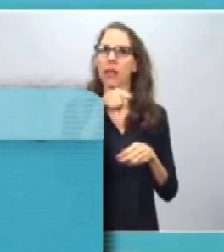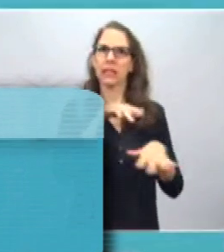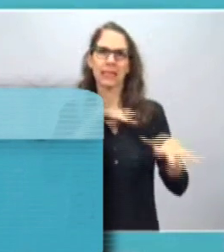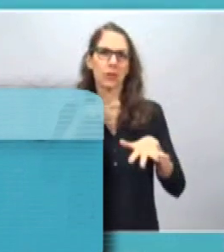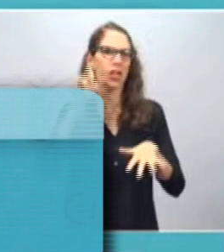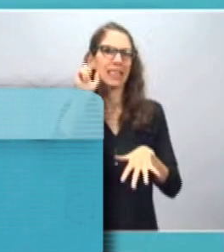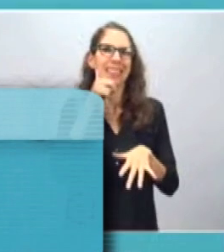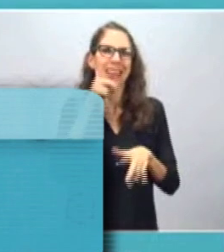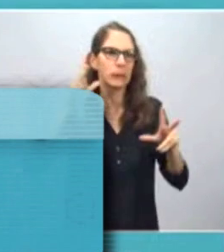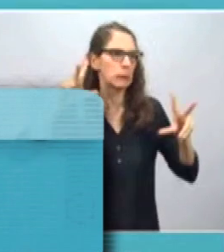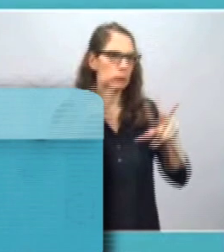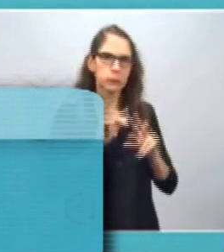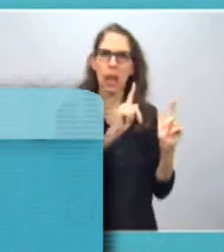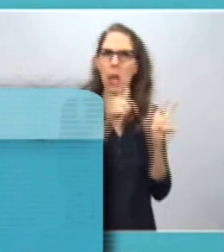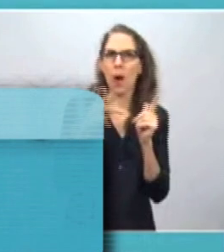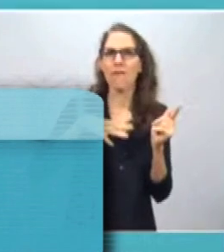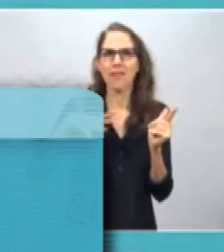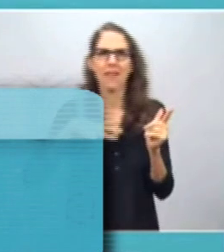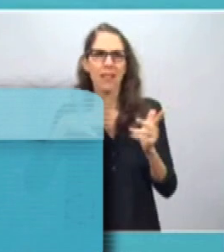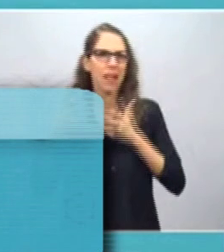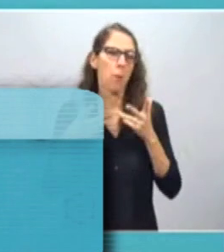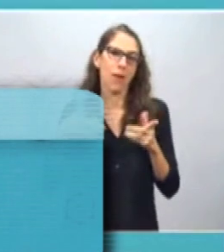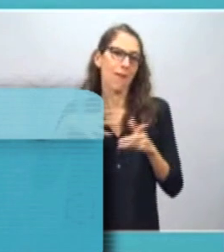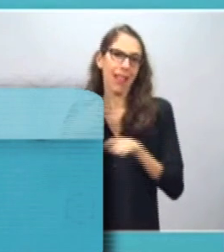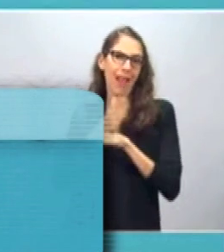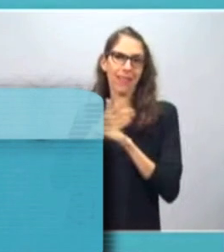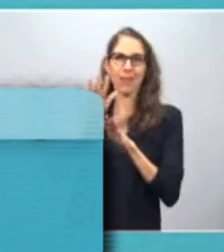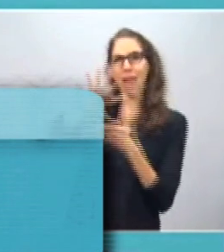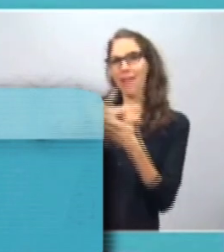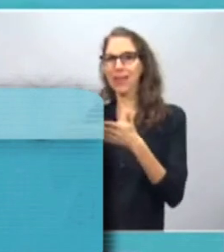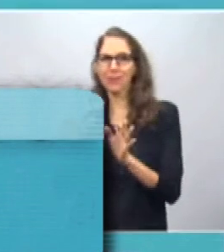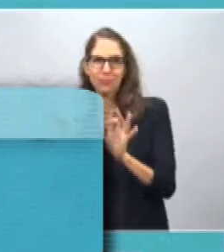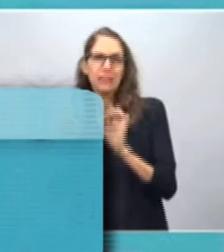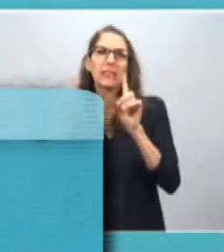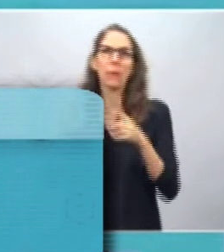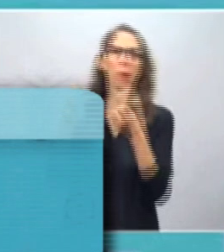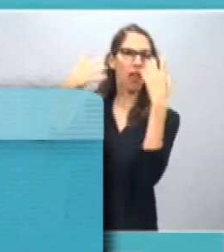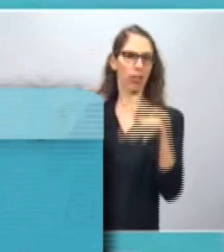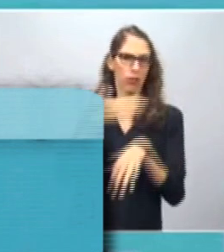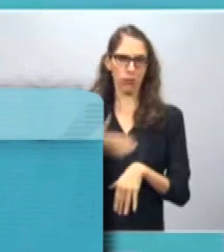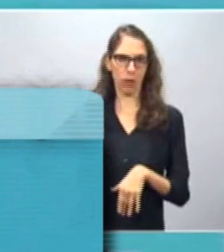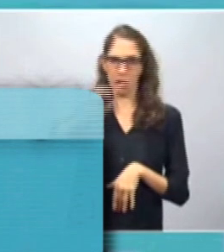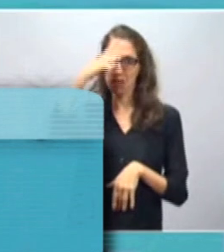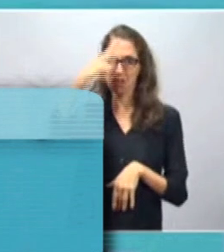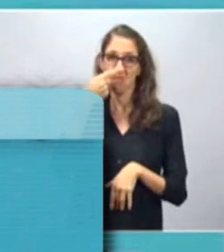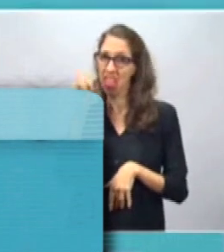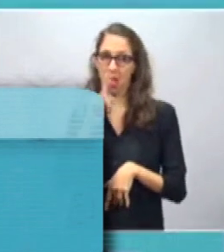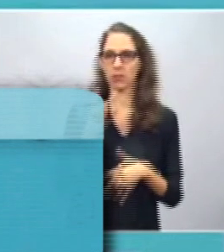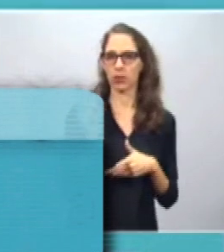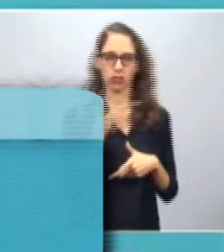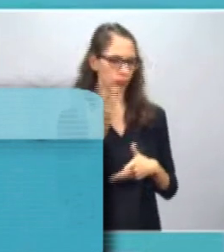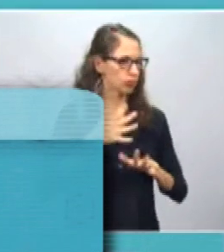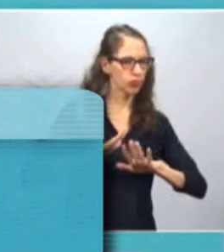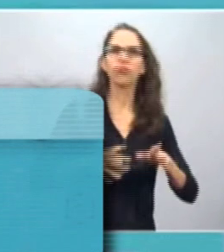gas en toda la Argentina por la falta de previsión. Y por la desidia del Gobierno Nacional, nosotros por nuestra parte